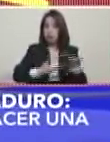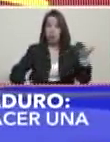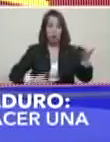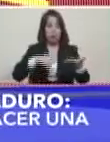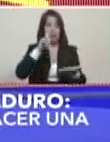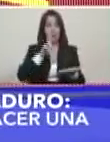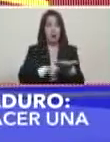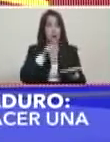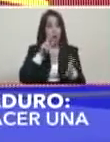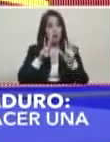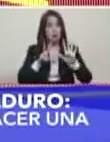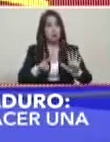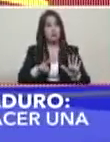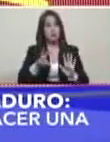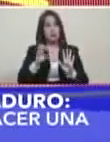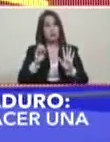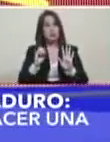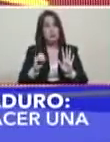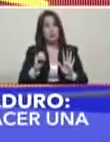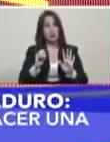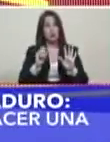de